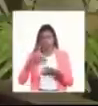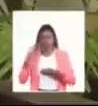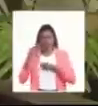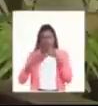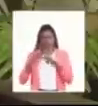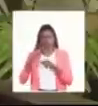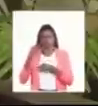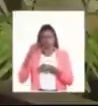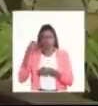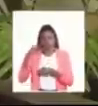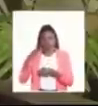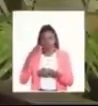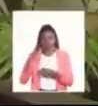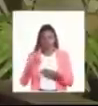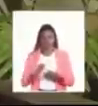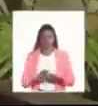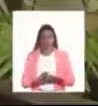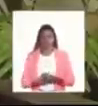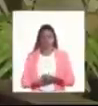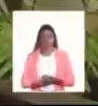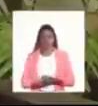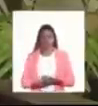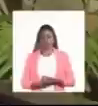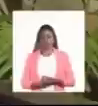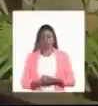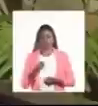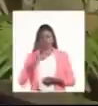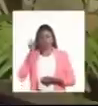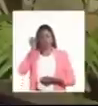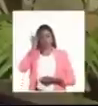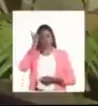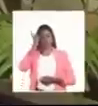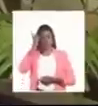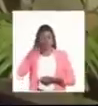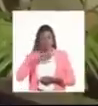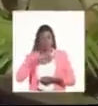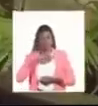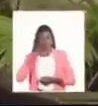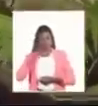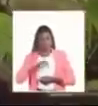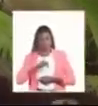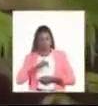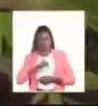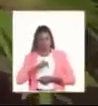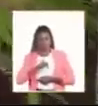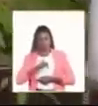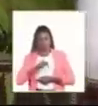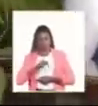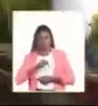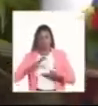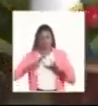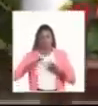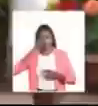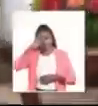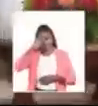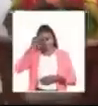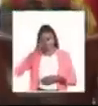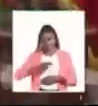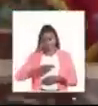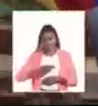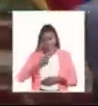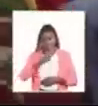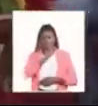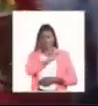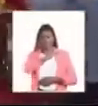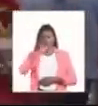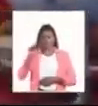en Colombia. Así que yo creo que la experiencia que ustedes han tenido en términos del sistema de salud, de lograr